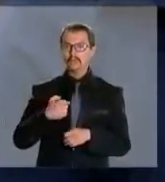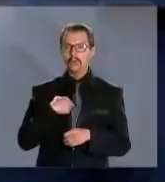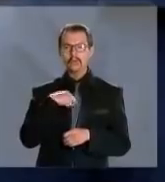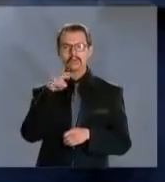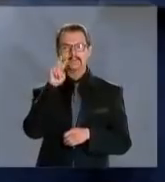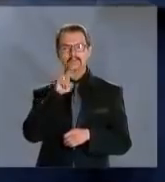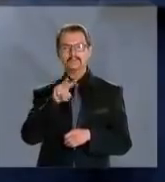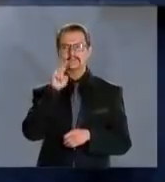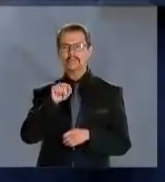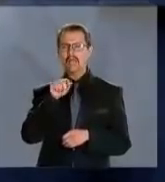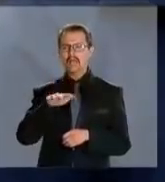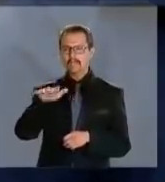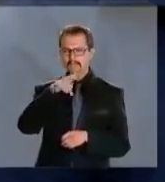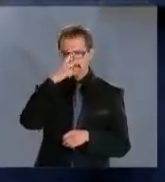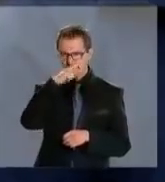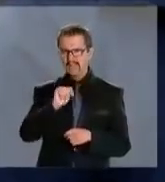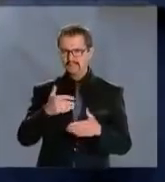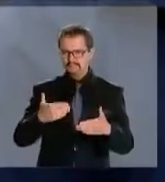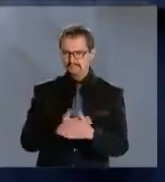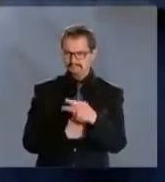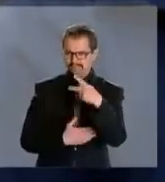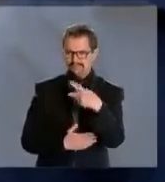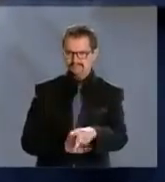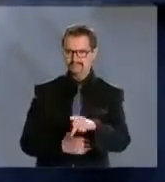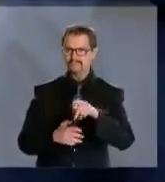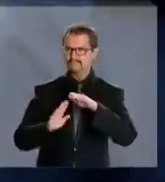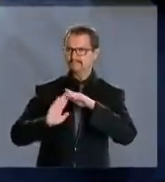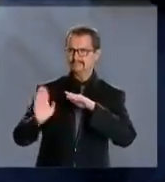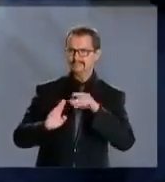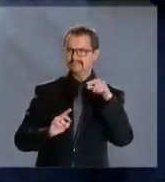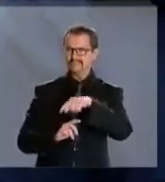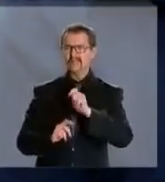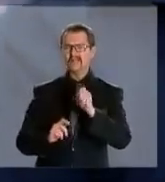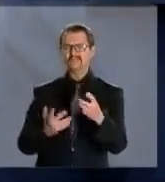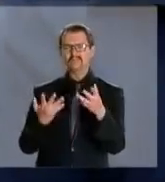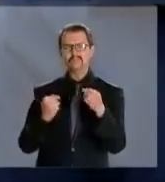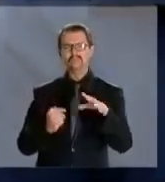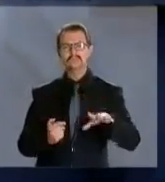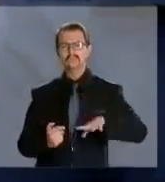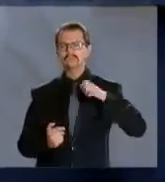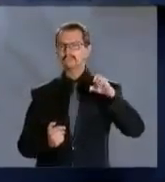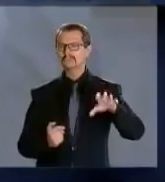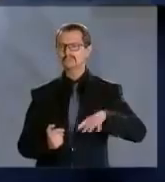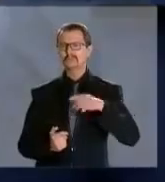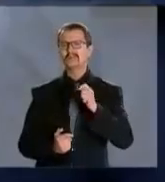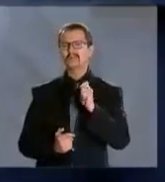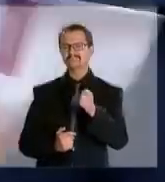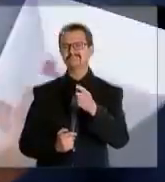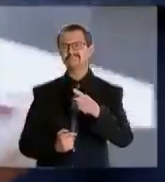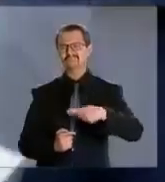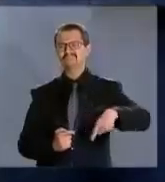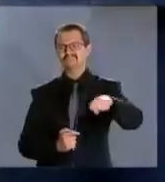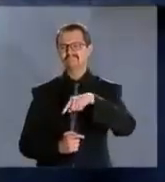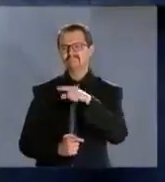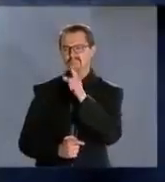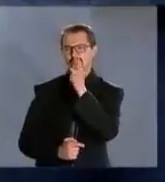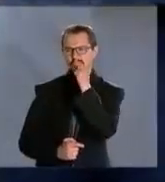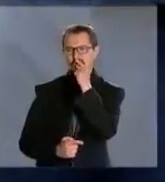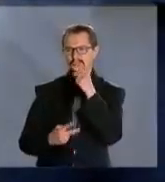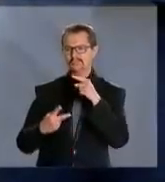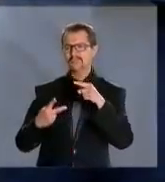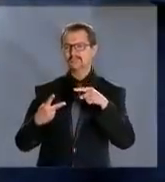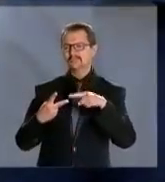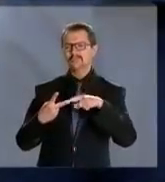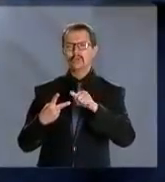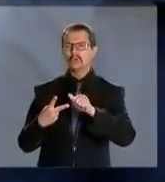paisanos de parte de la policía y de parte de los más después de cómo se dice